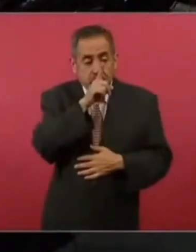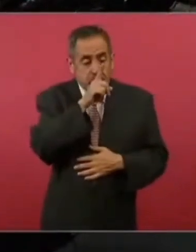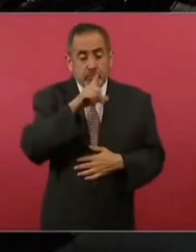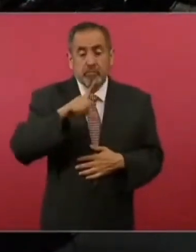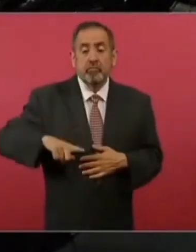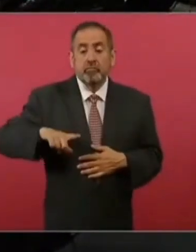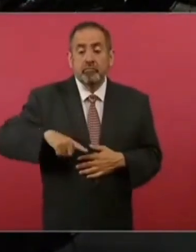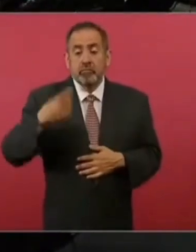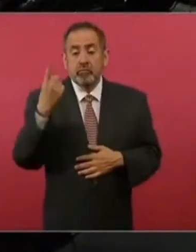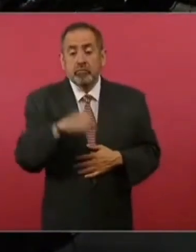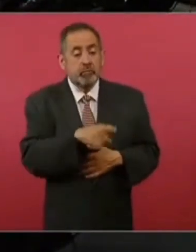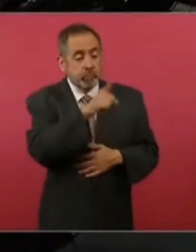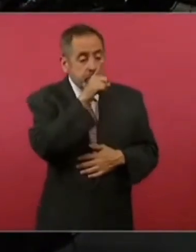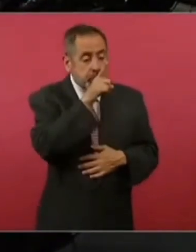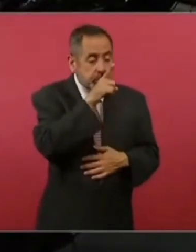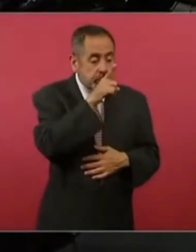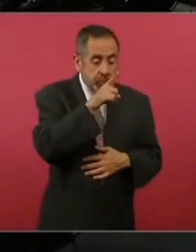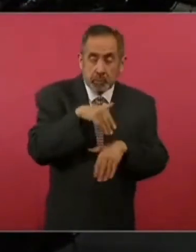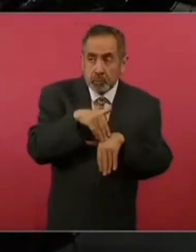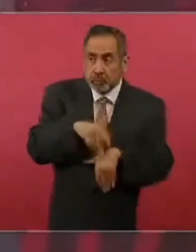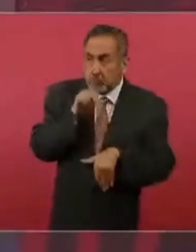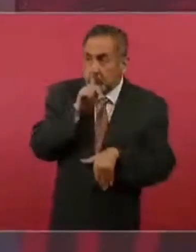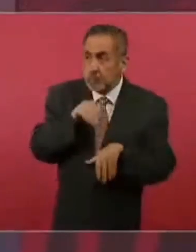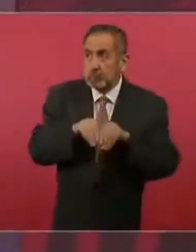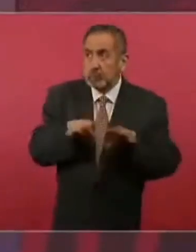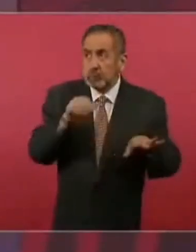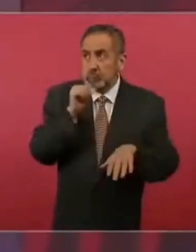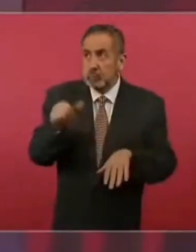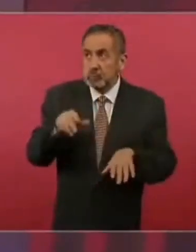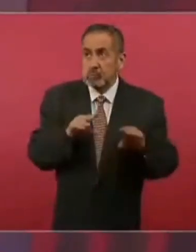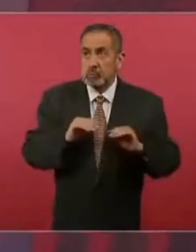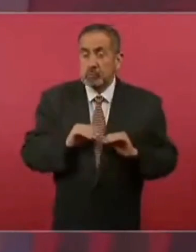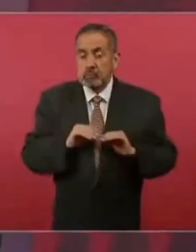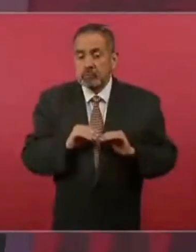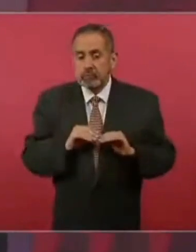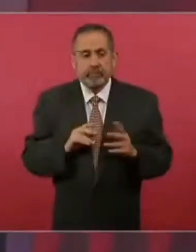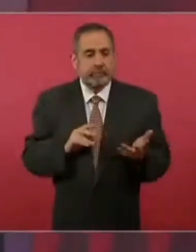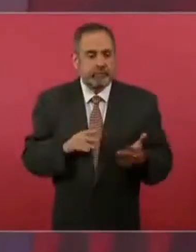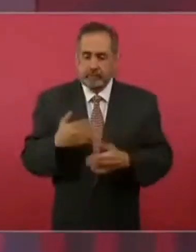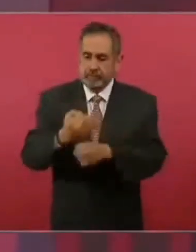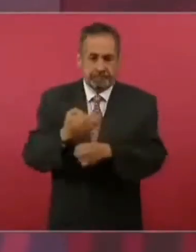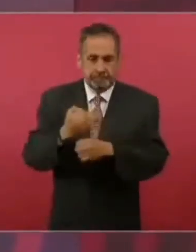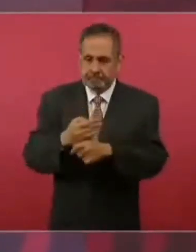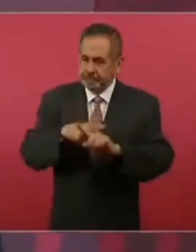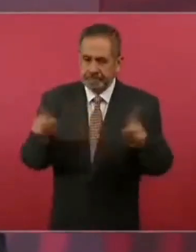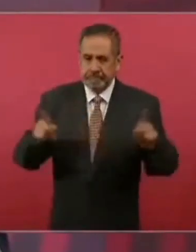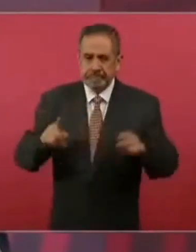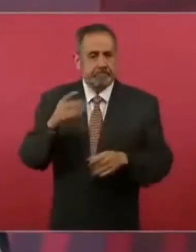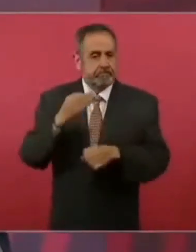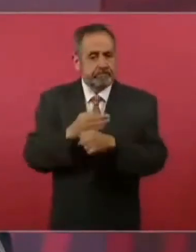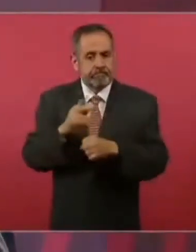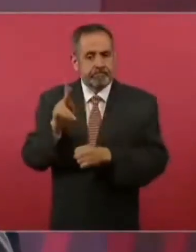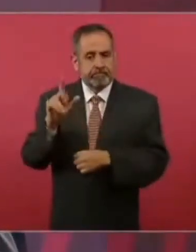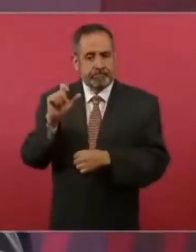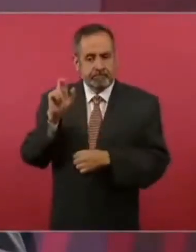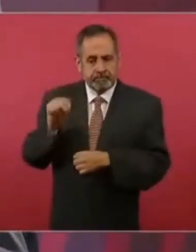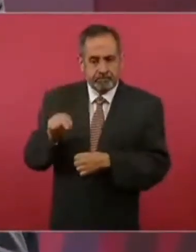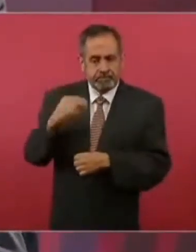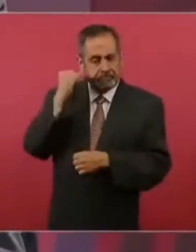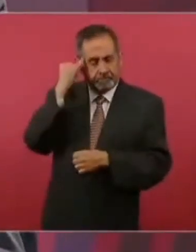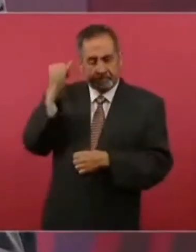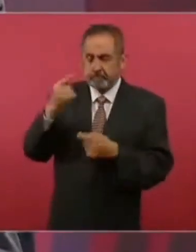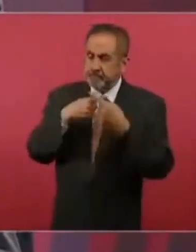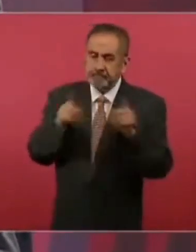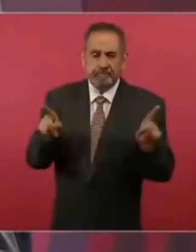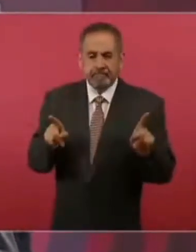callaban por completo. Entonces estamos aplicando una estrategia distinta, atendiendo las causas,